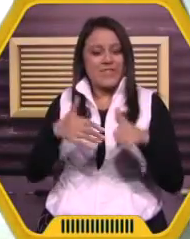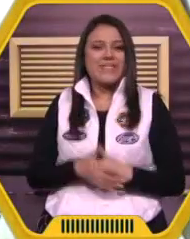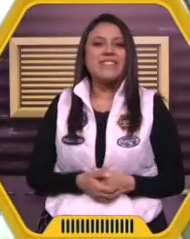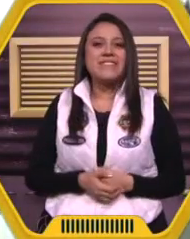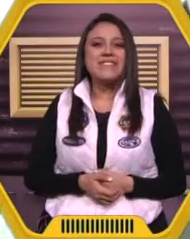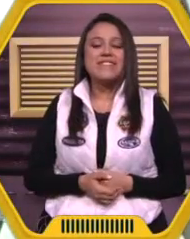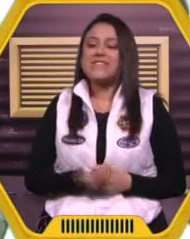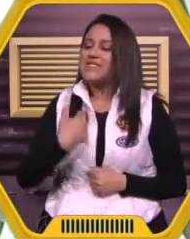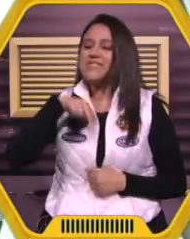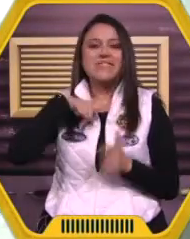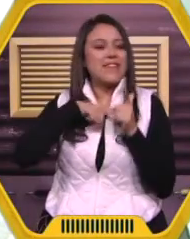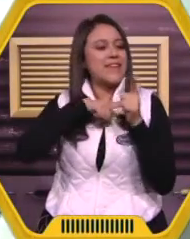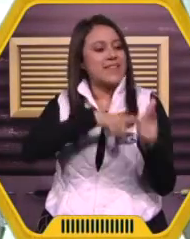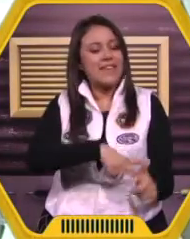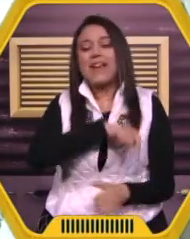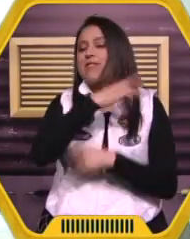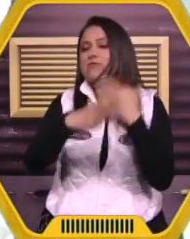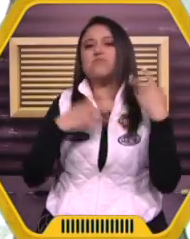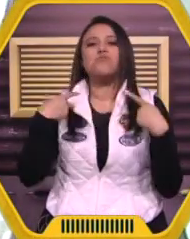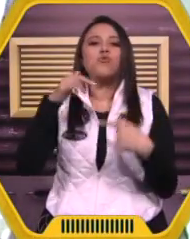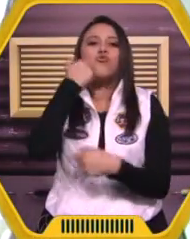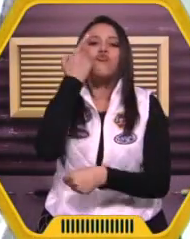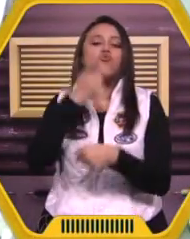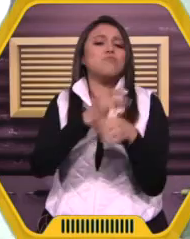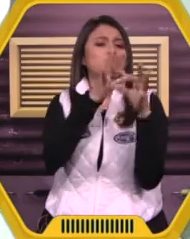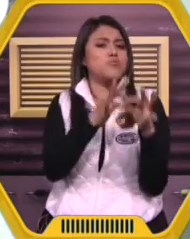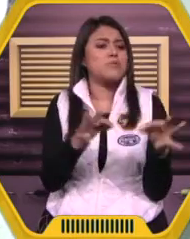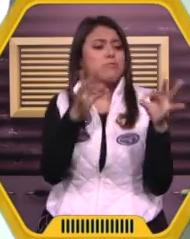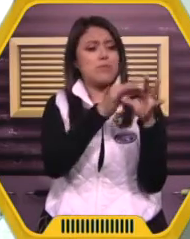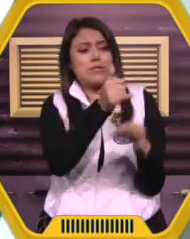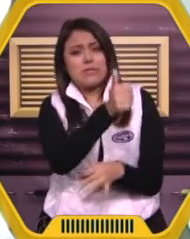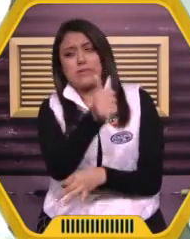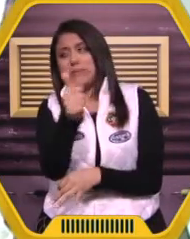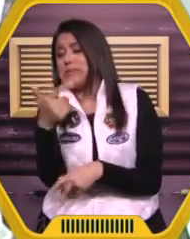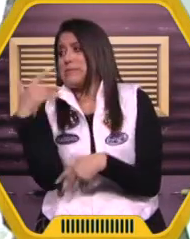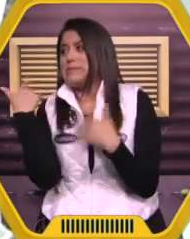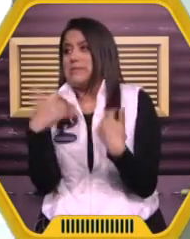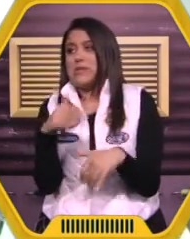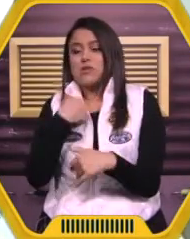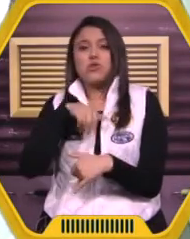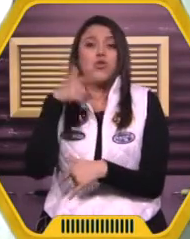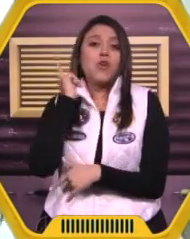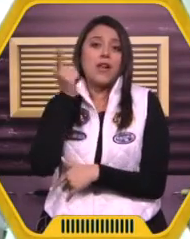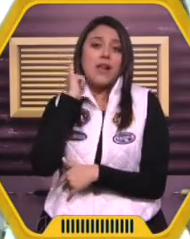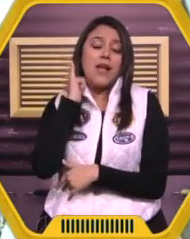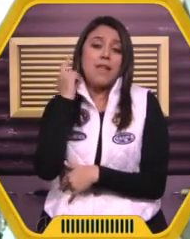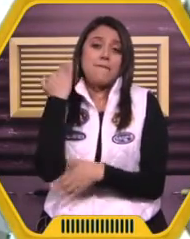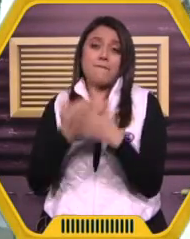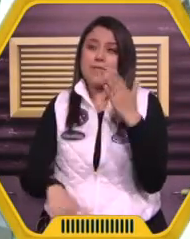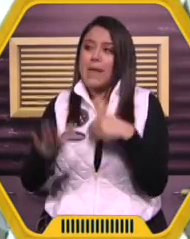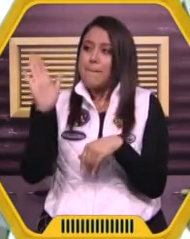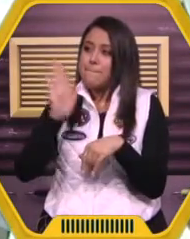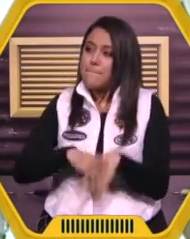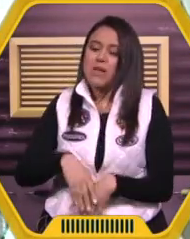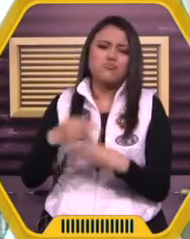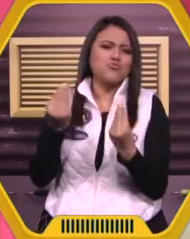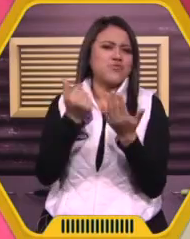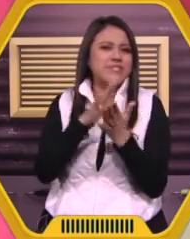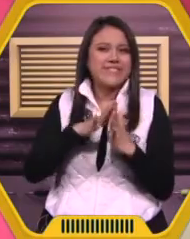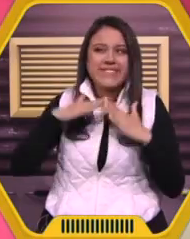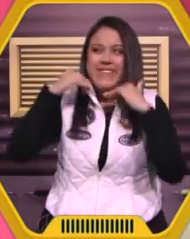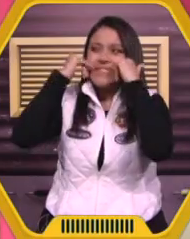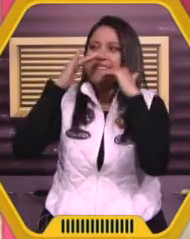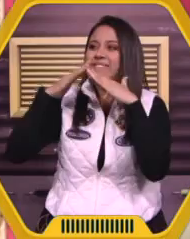alimentando a estos voluntarios tan valiosos y que al final del proyecto podamos recuperar millones y millones de